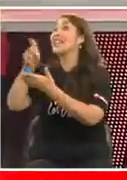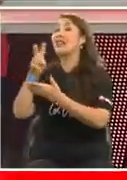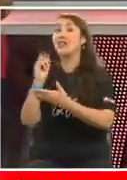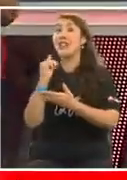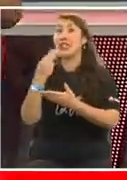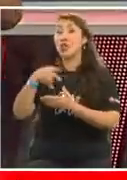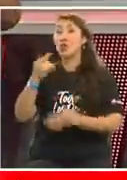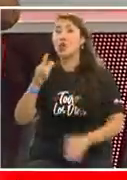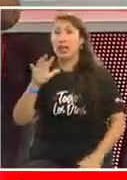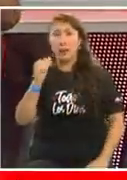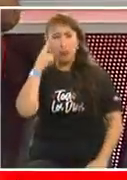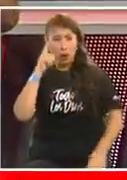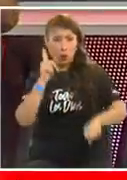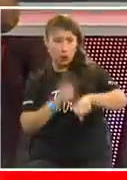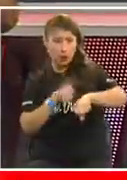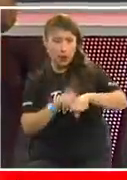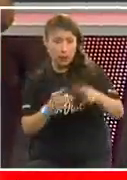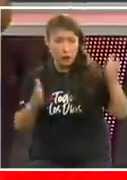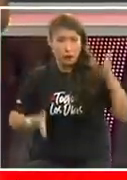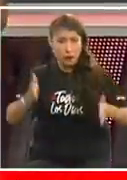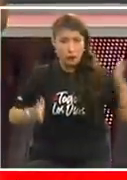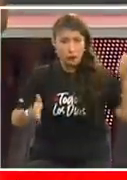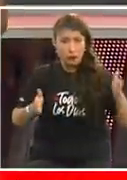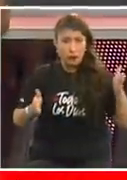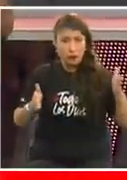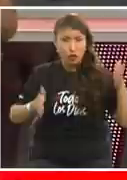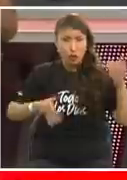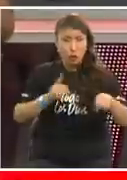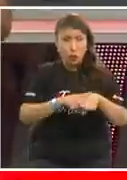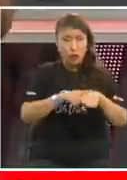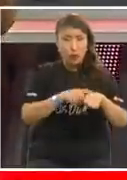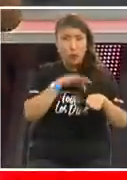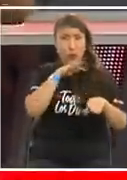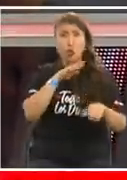tiempo establecido? ¿Es un tiempo? ¿Hay que durar?